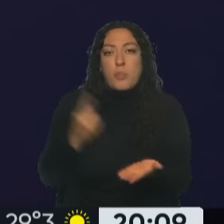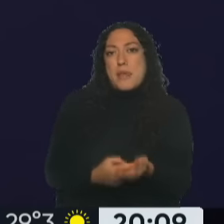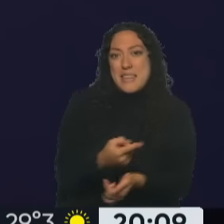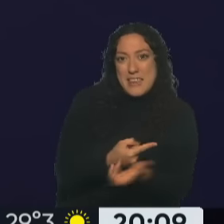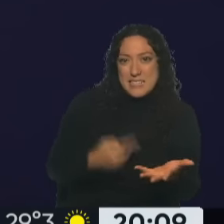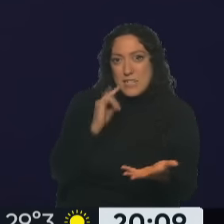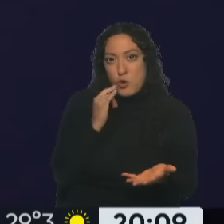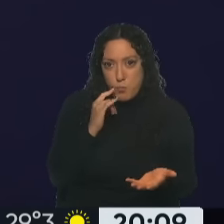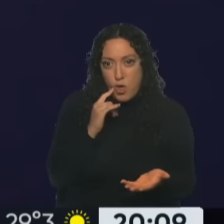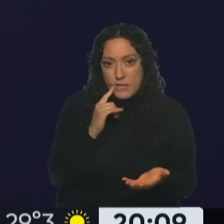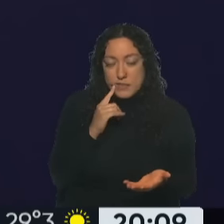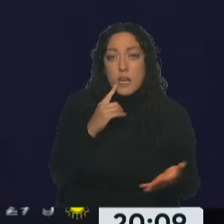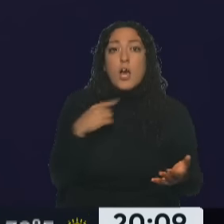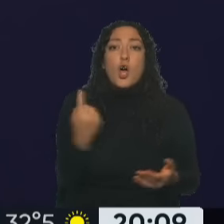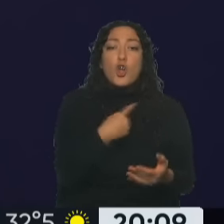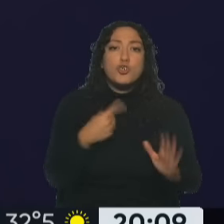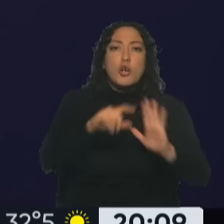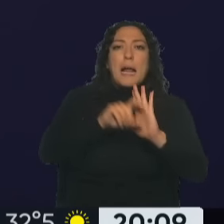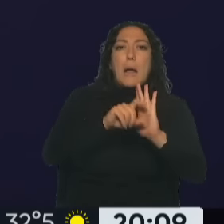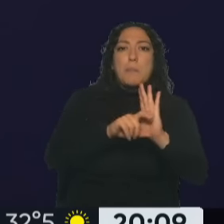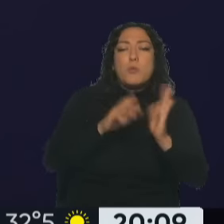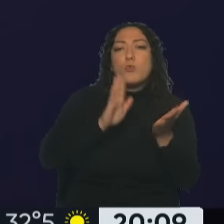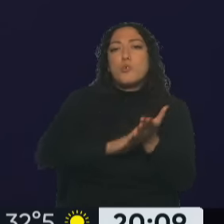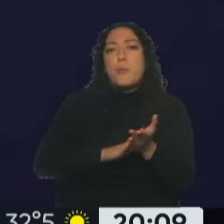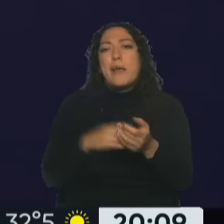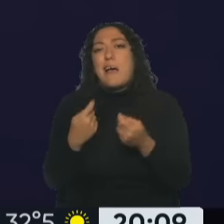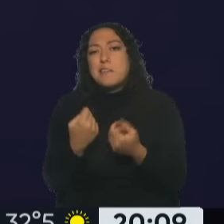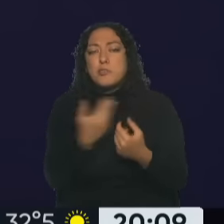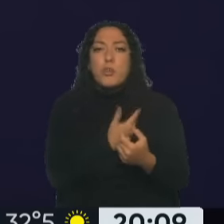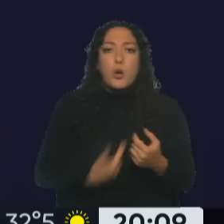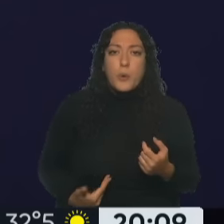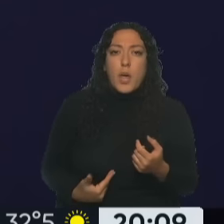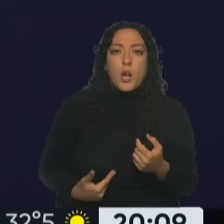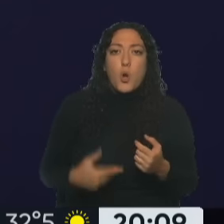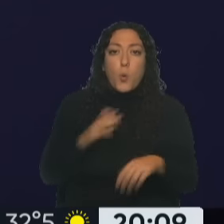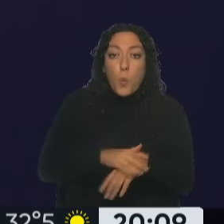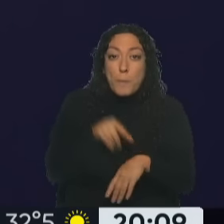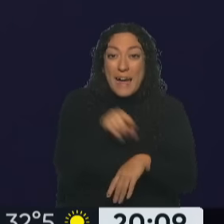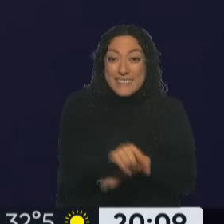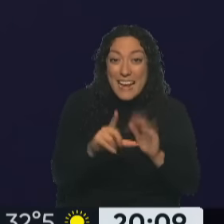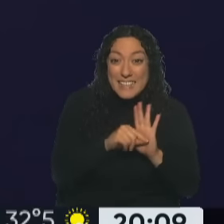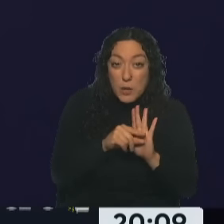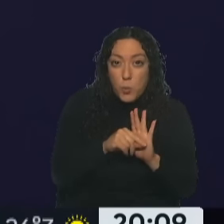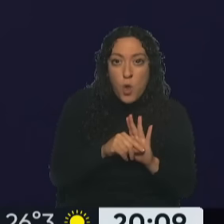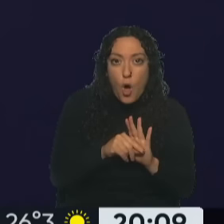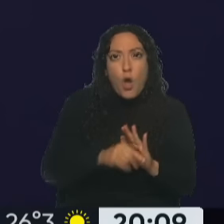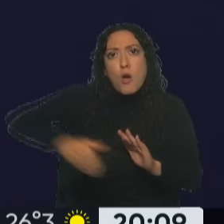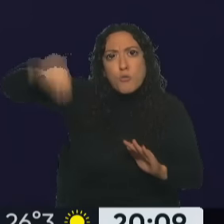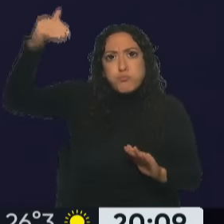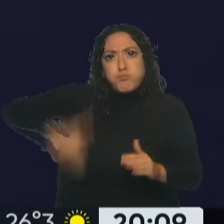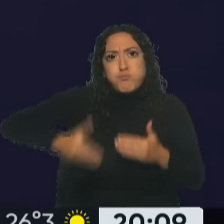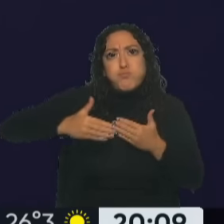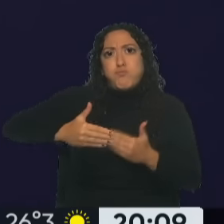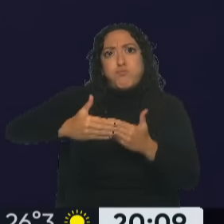este digamos capítulo fiscal se demore algo que consideramos